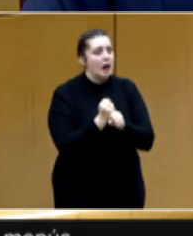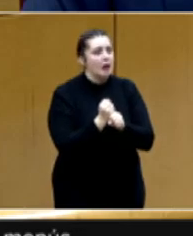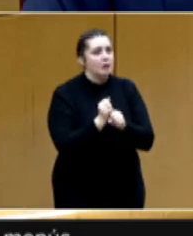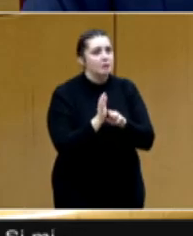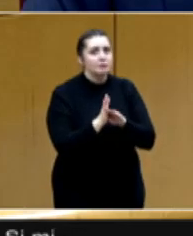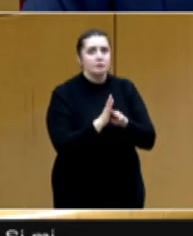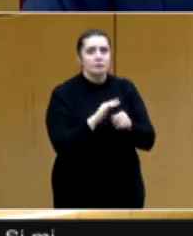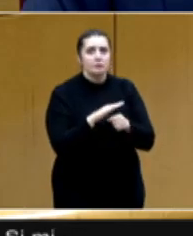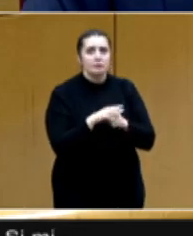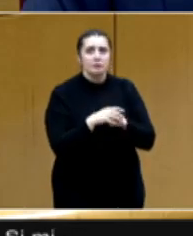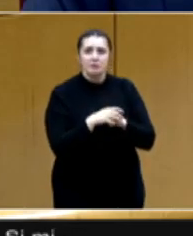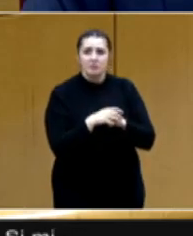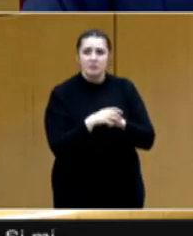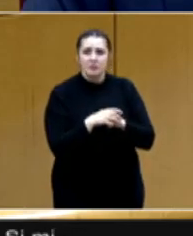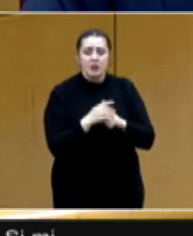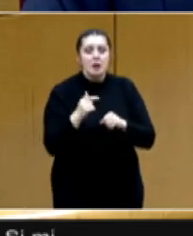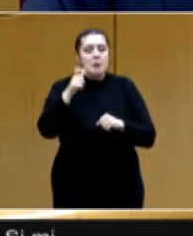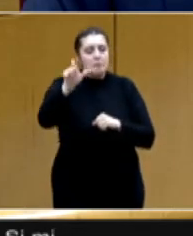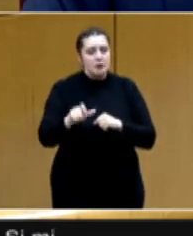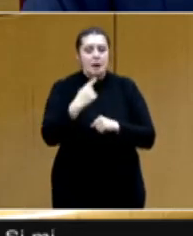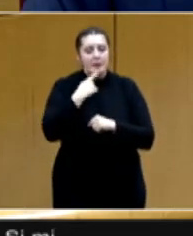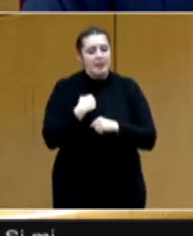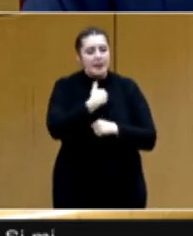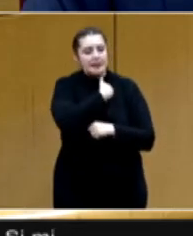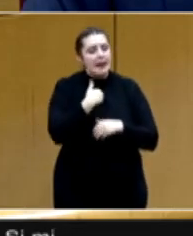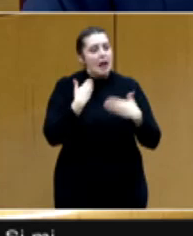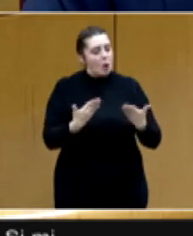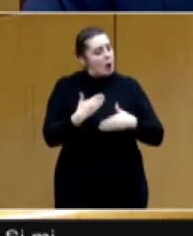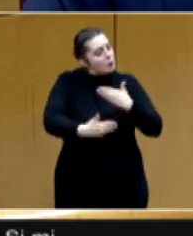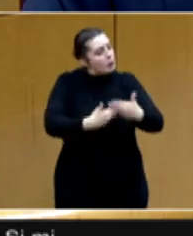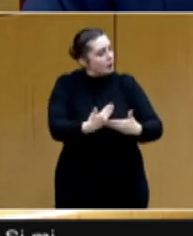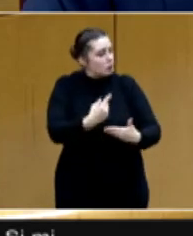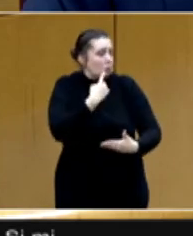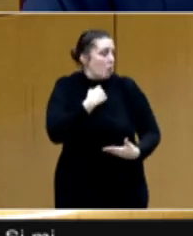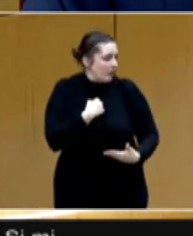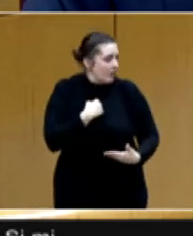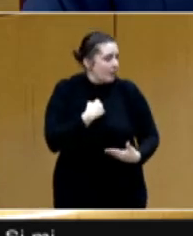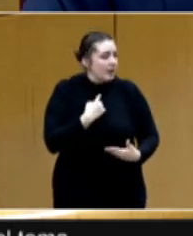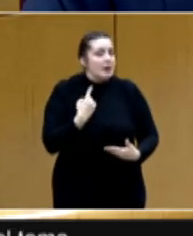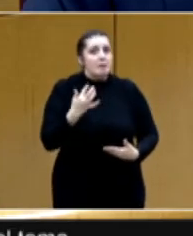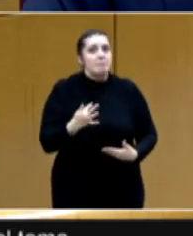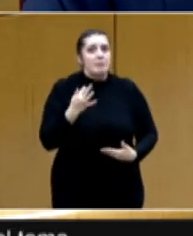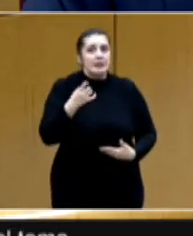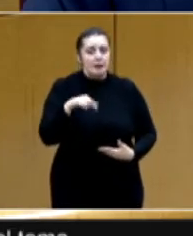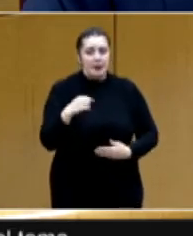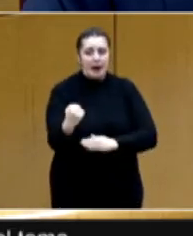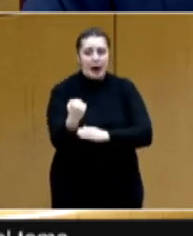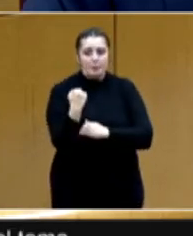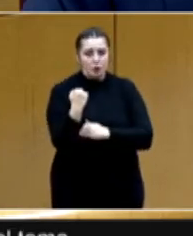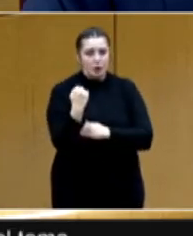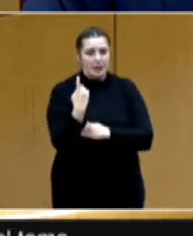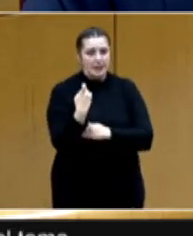que alguien me tiene que explicarme las tareas Cuáles son los procesos a seguir vale y necesito también un apoyo de